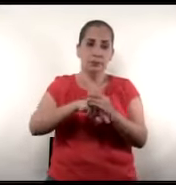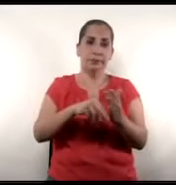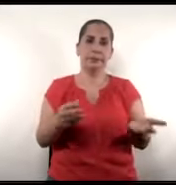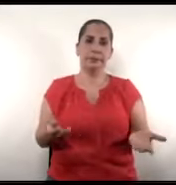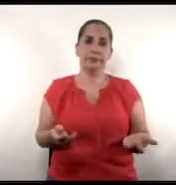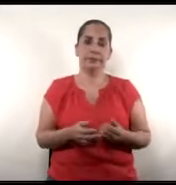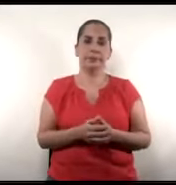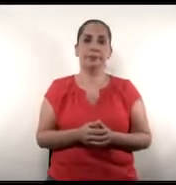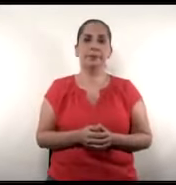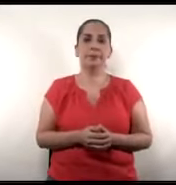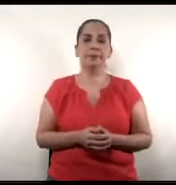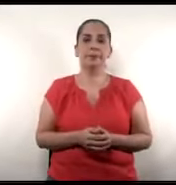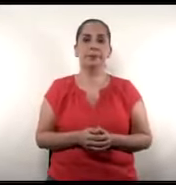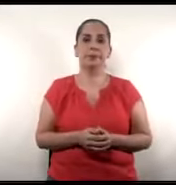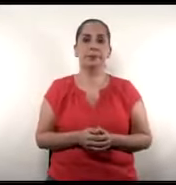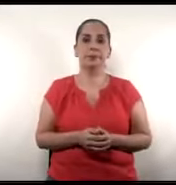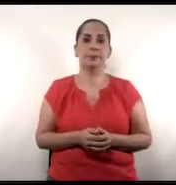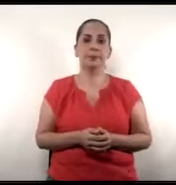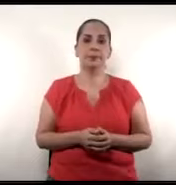es que